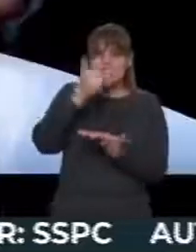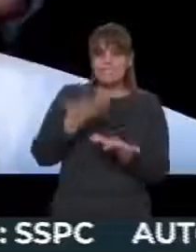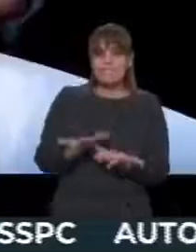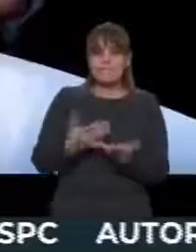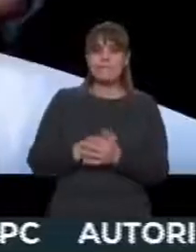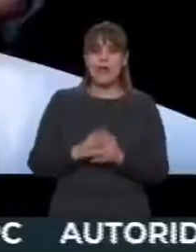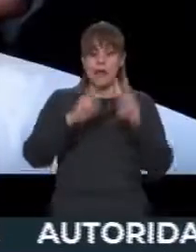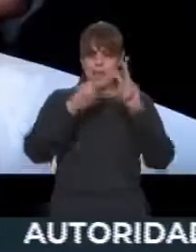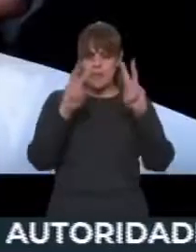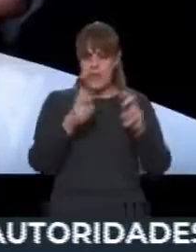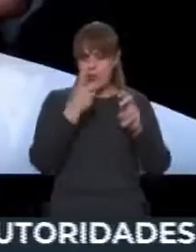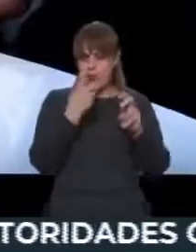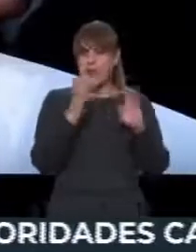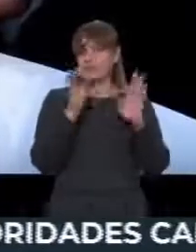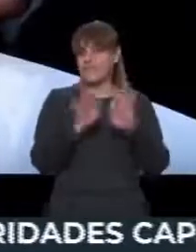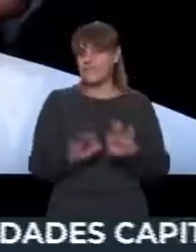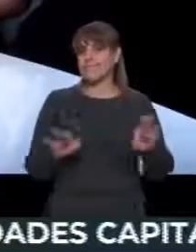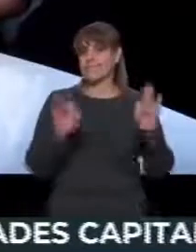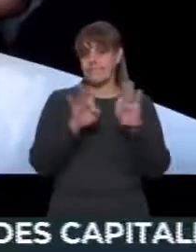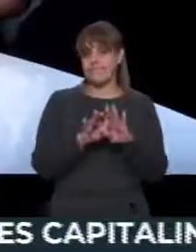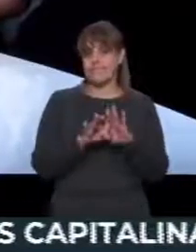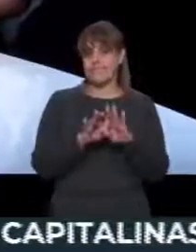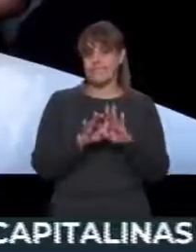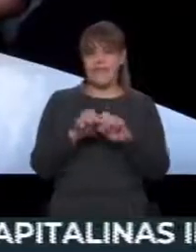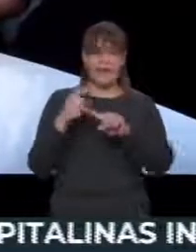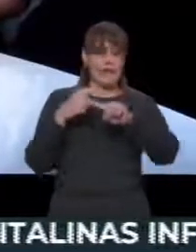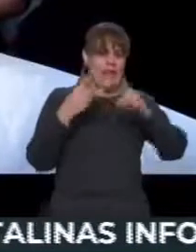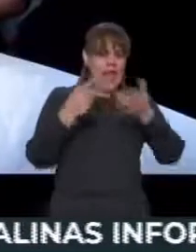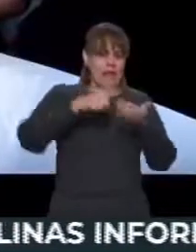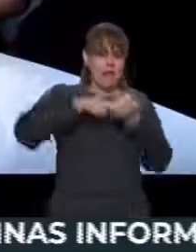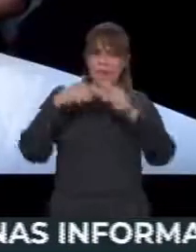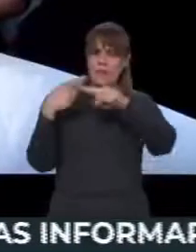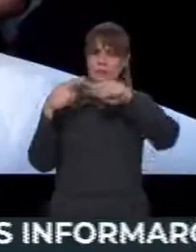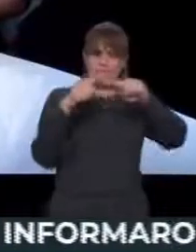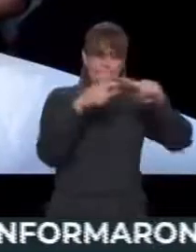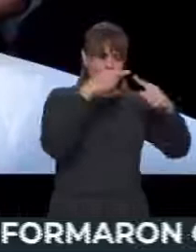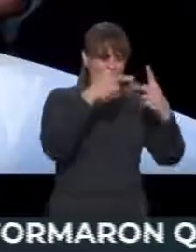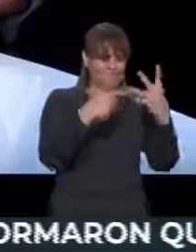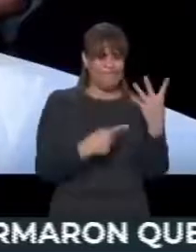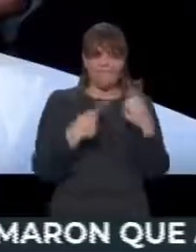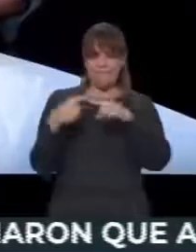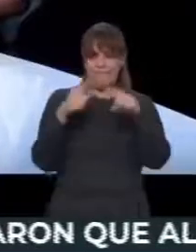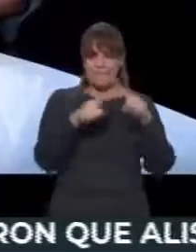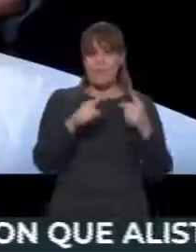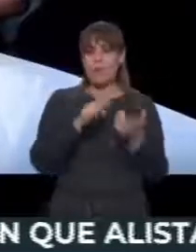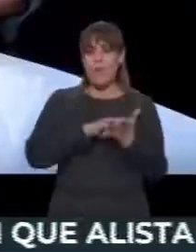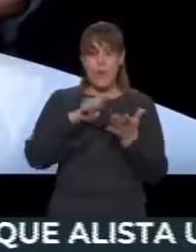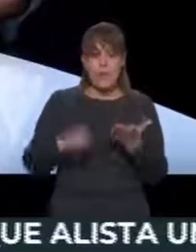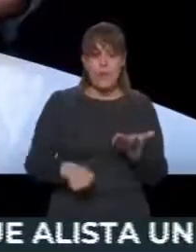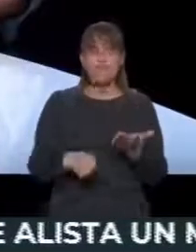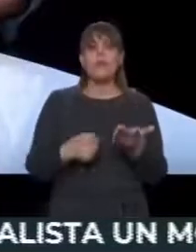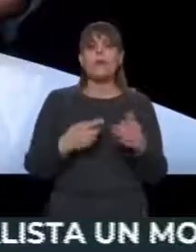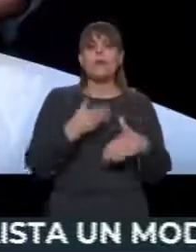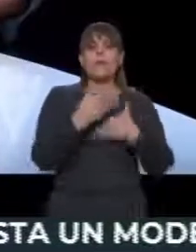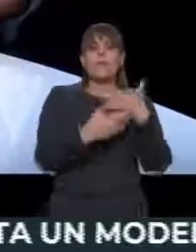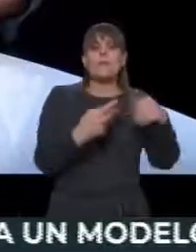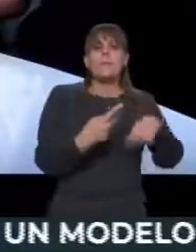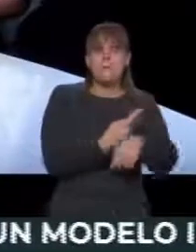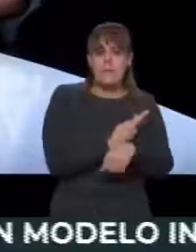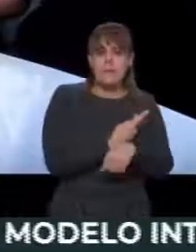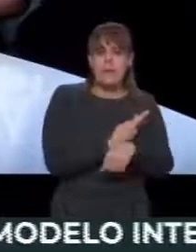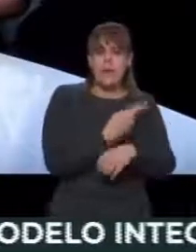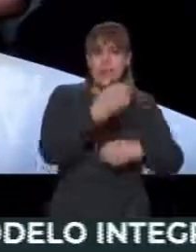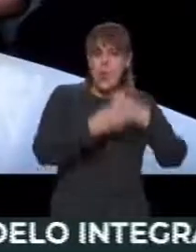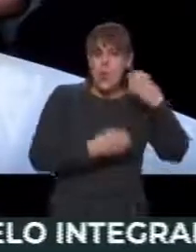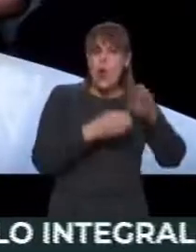Pues es un tema por demás importante en el que hay varias variantes y varios caminos. Tenemos por un lado el trayecto jurídico, que sin duda pues